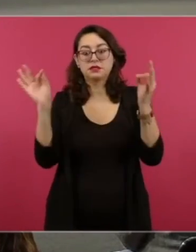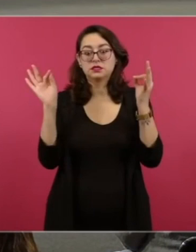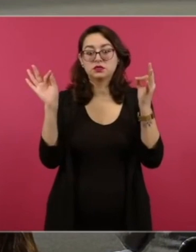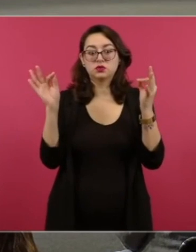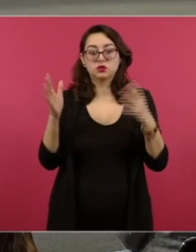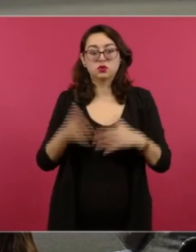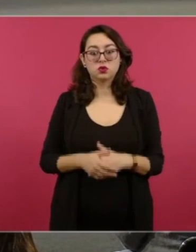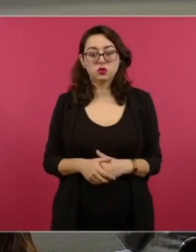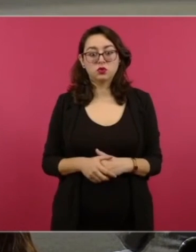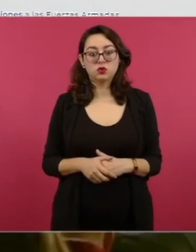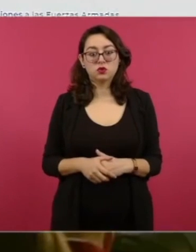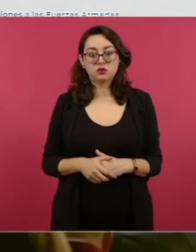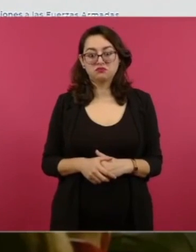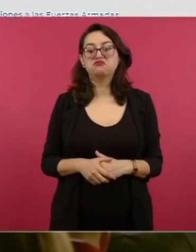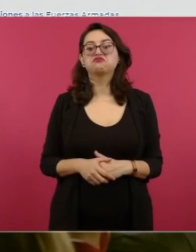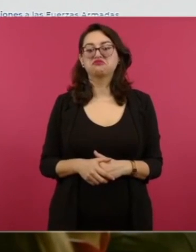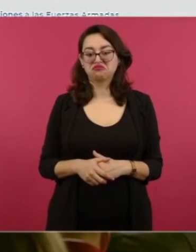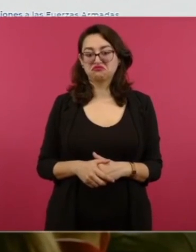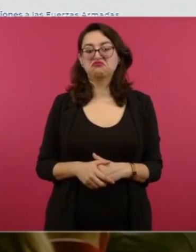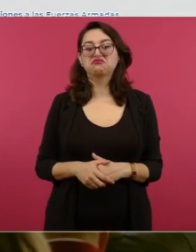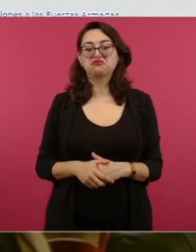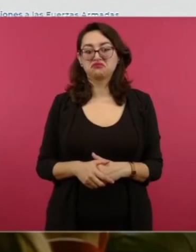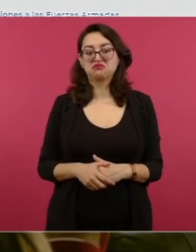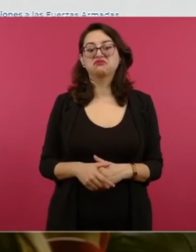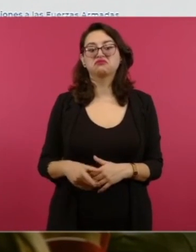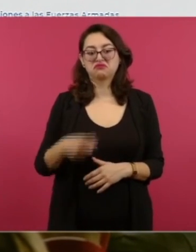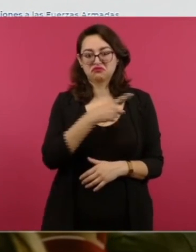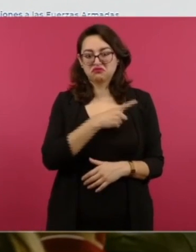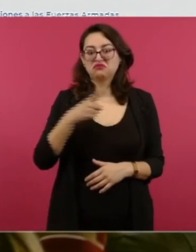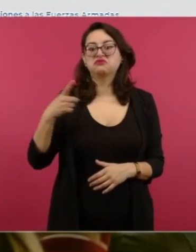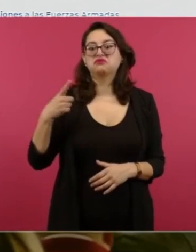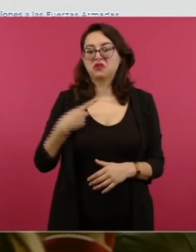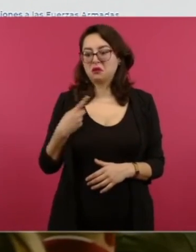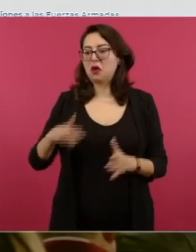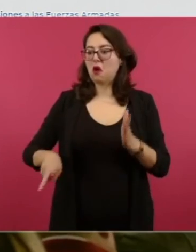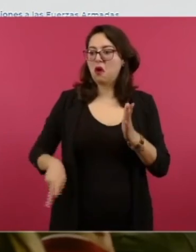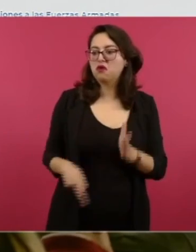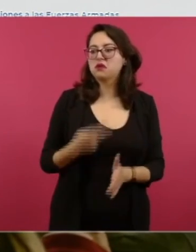que va a aplicar esta política.